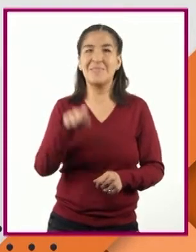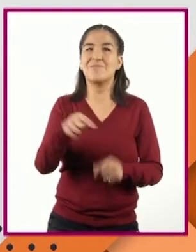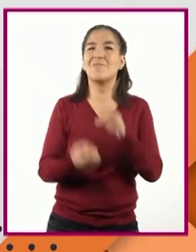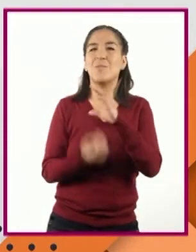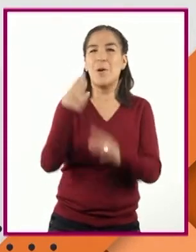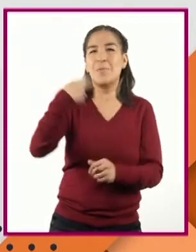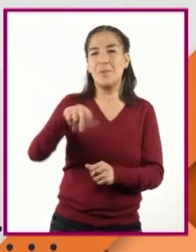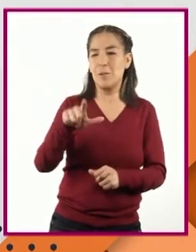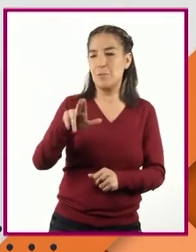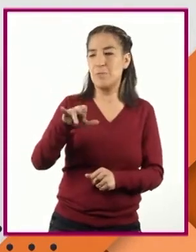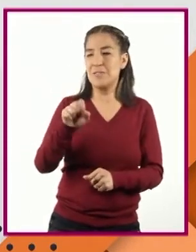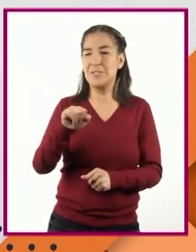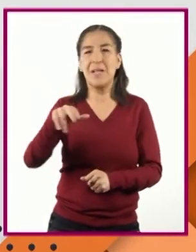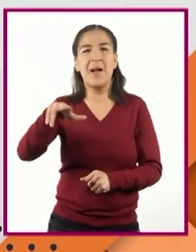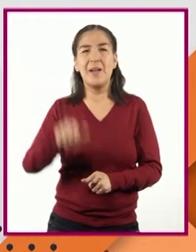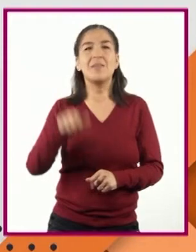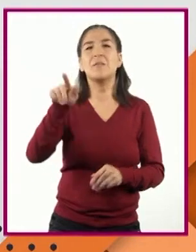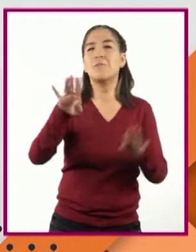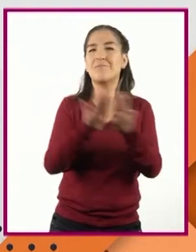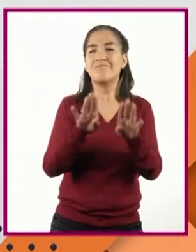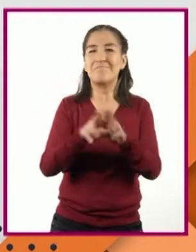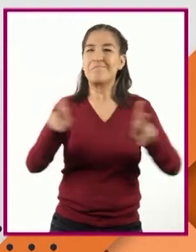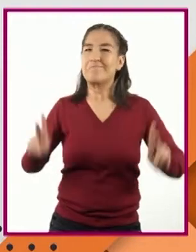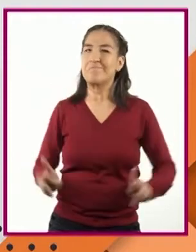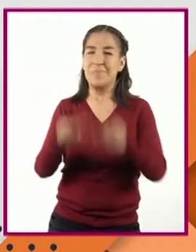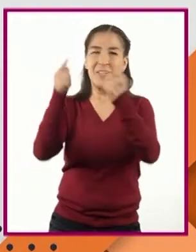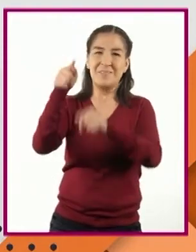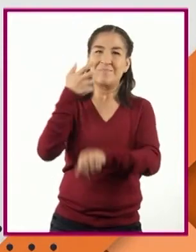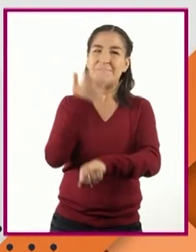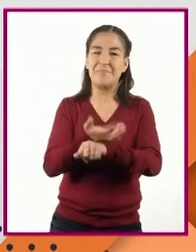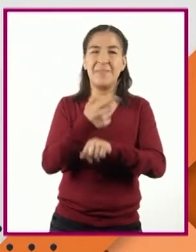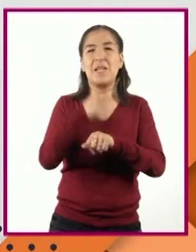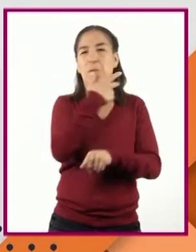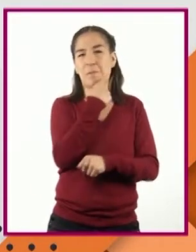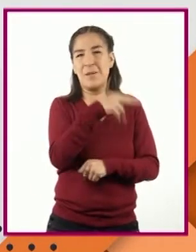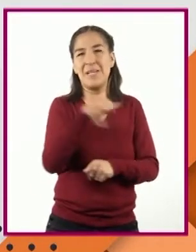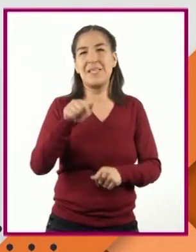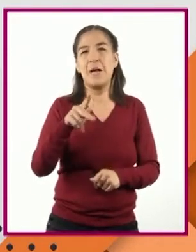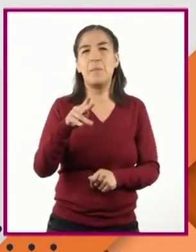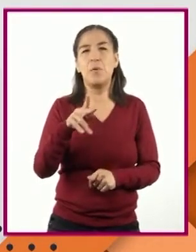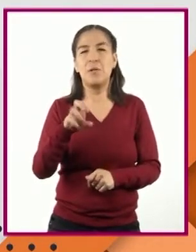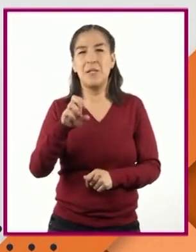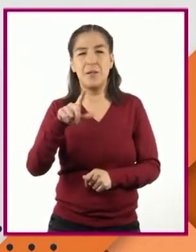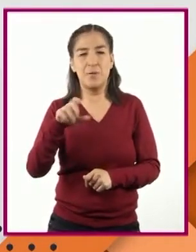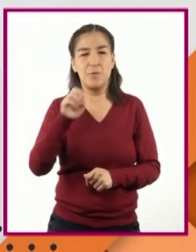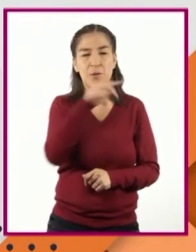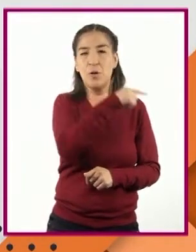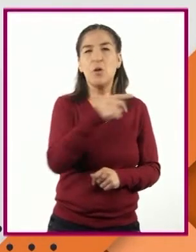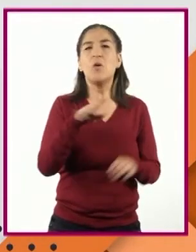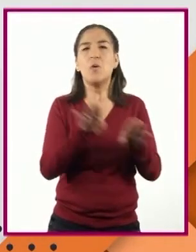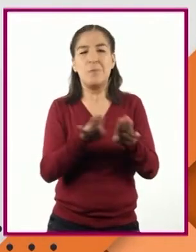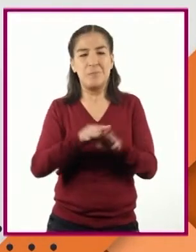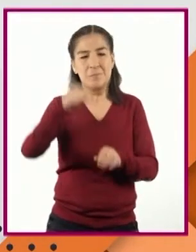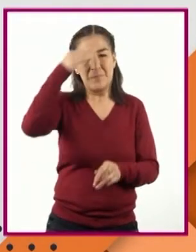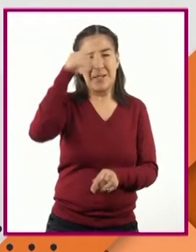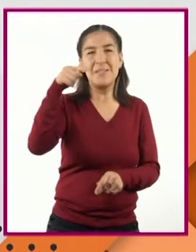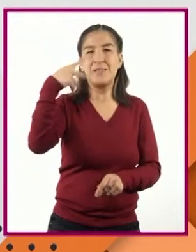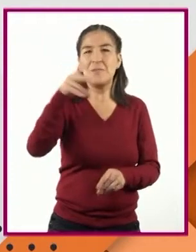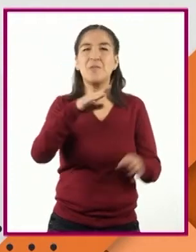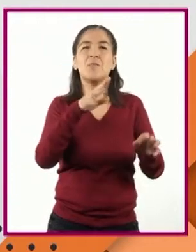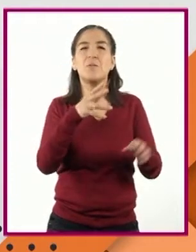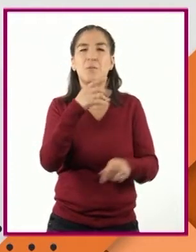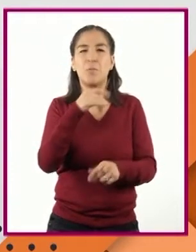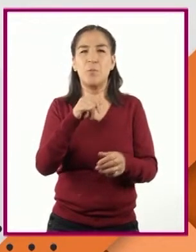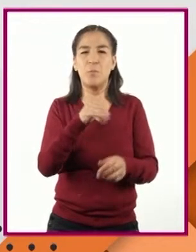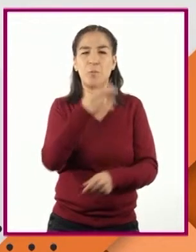un territorio vendido a Estados Unidos de América por Napoleón Bonaparte. El ministro plenipotenciario de España en Washington, Luis